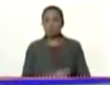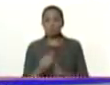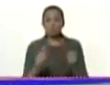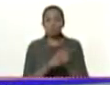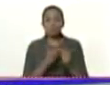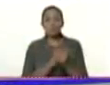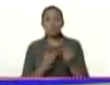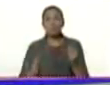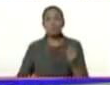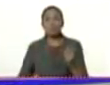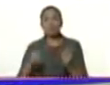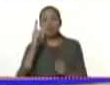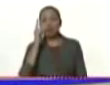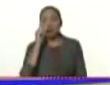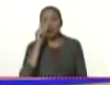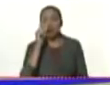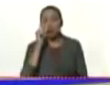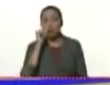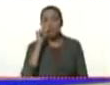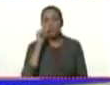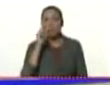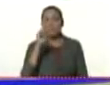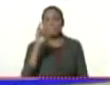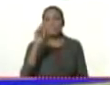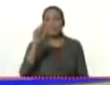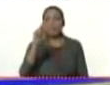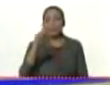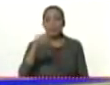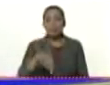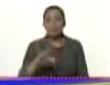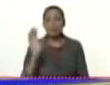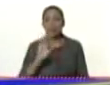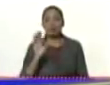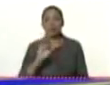Vicepresidente Vignier Vizcaíno, de Caracas.